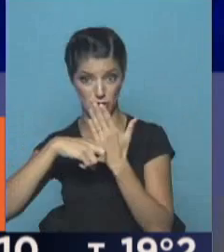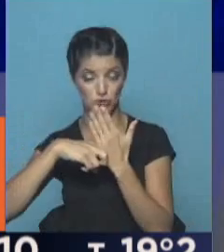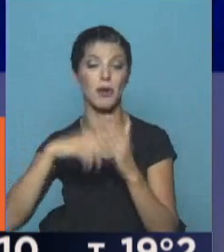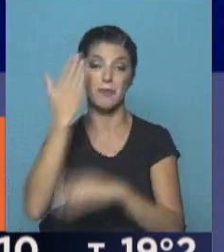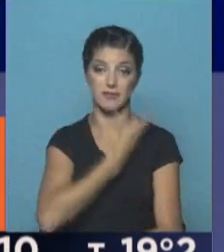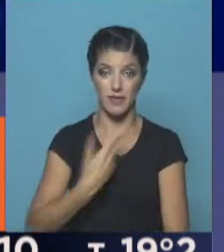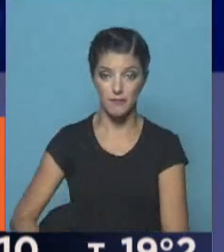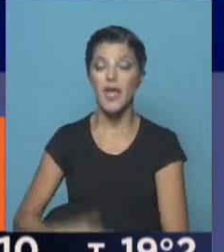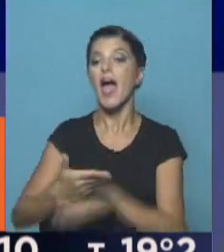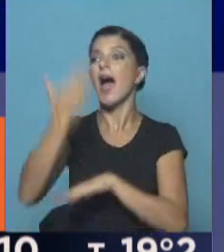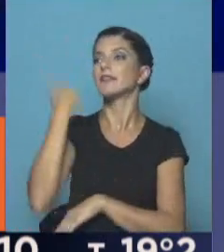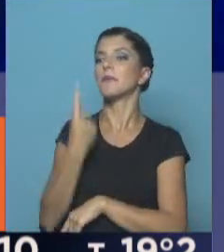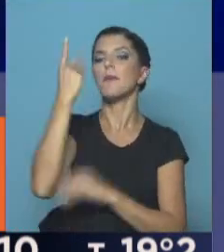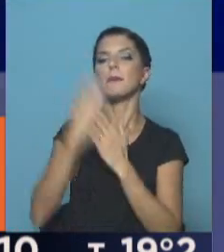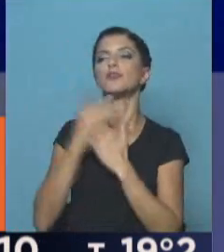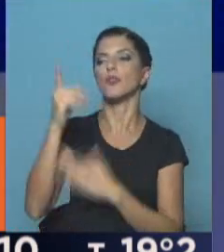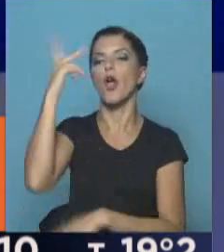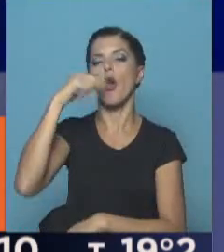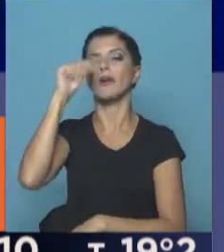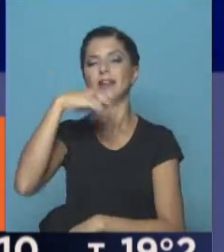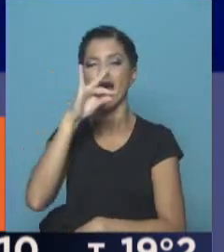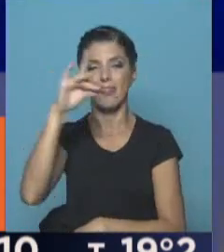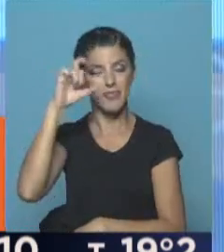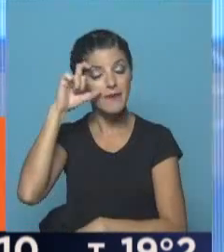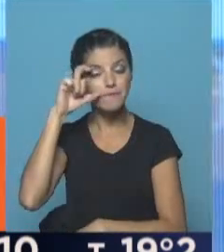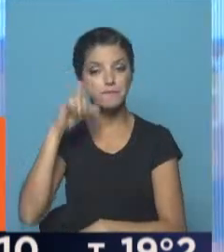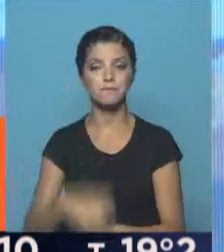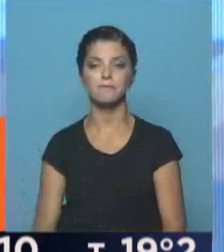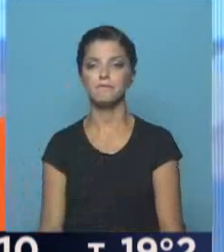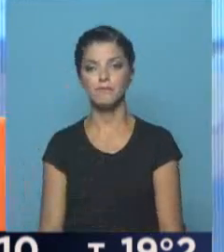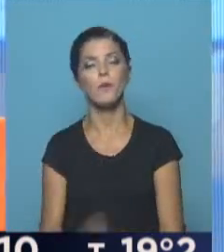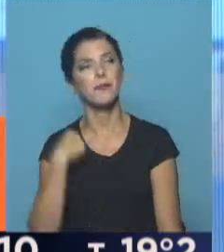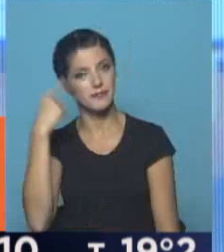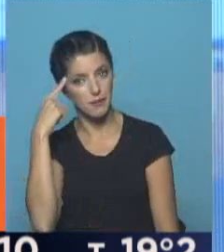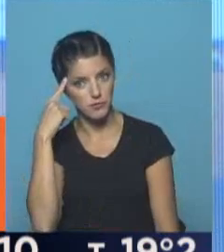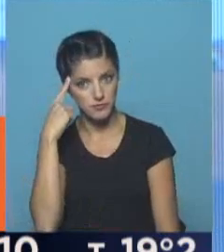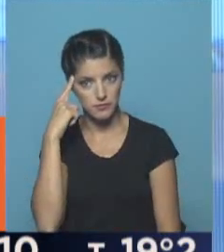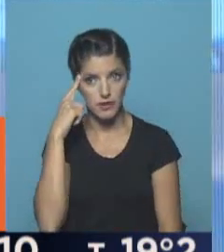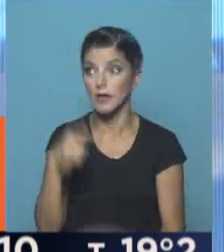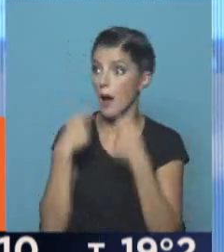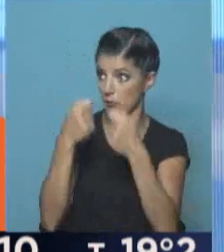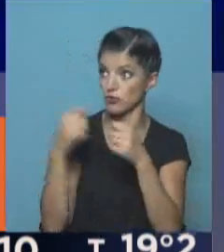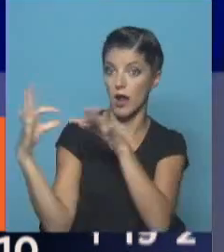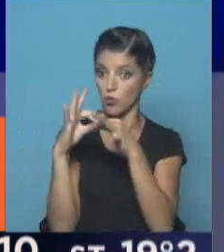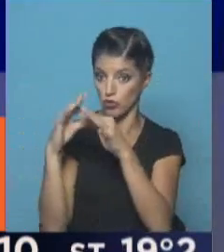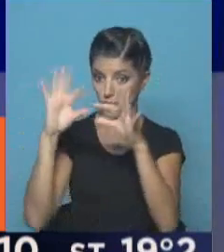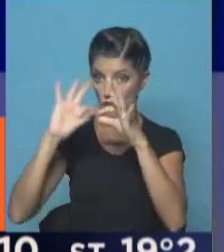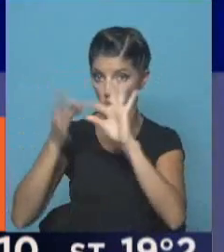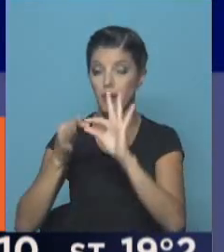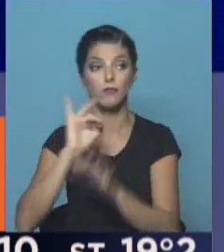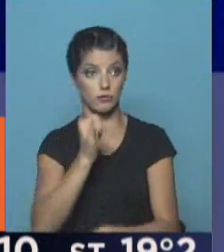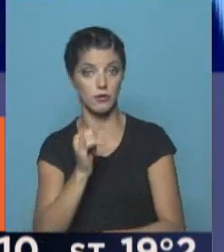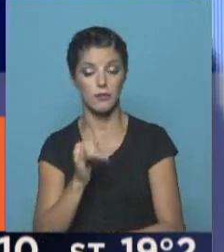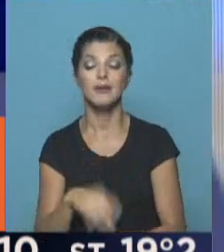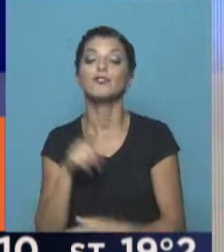Fue primer ministro Hollande. Entonces uno podría decir, bueno, es una salida que encontró la sociedad Es francesa. europeísta. Es europeísta. Ahora, uno podría decir, es una salida